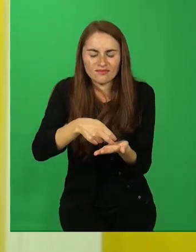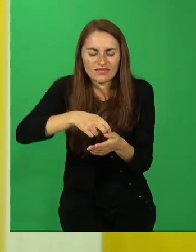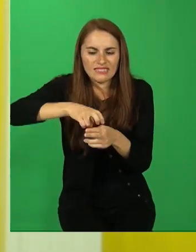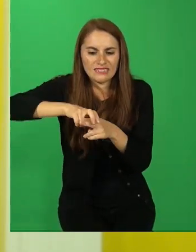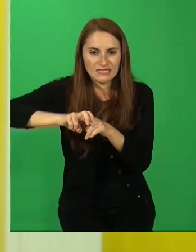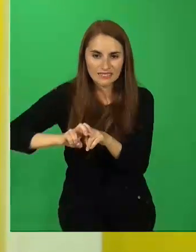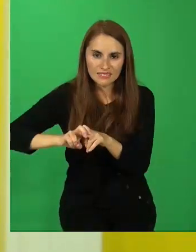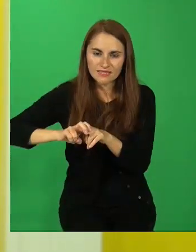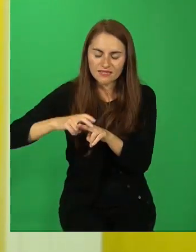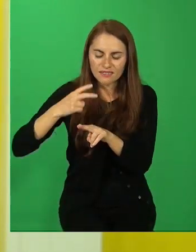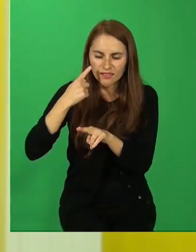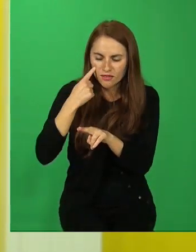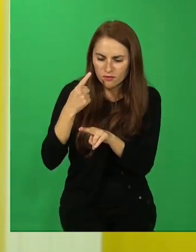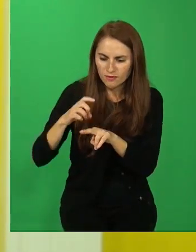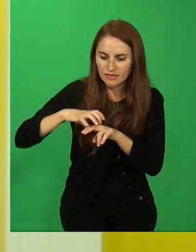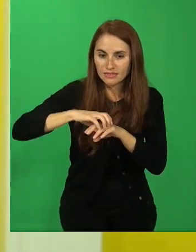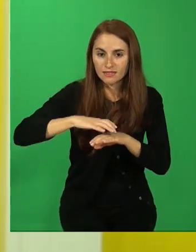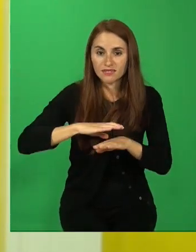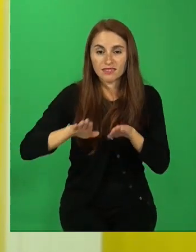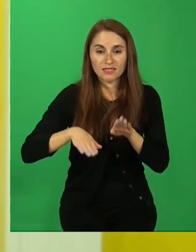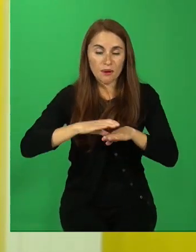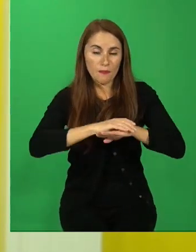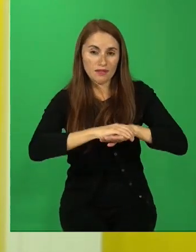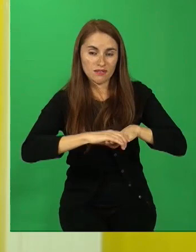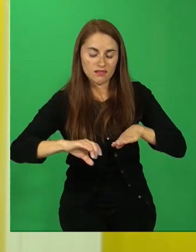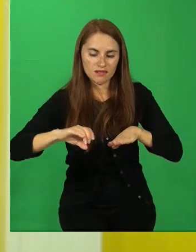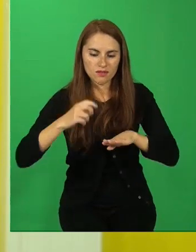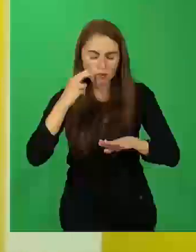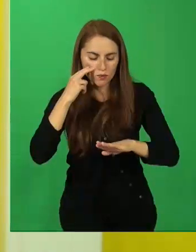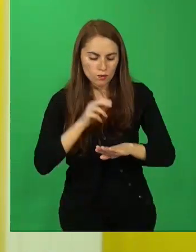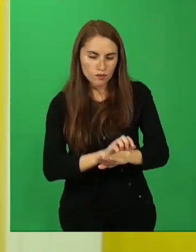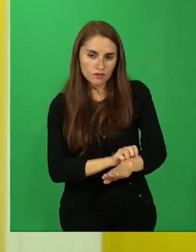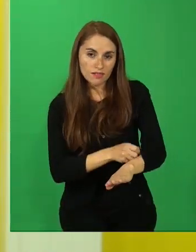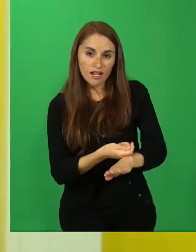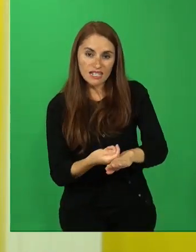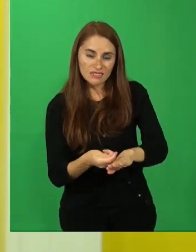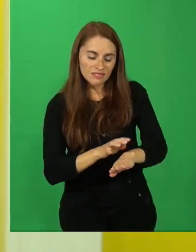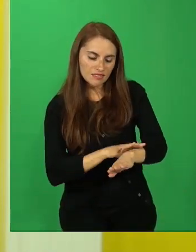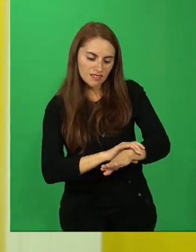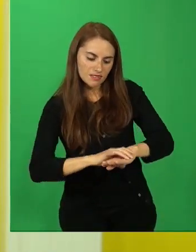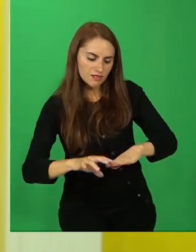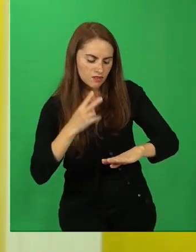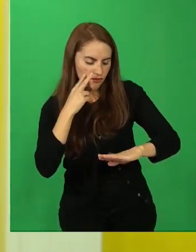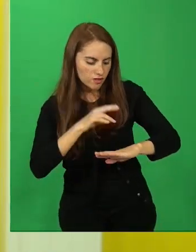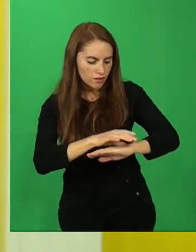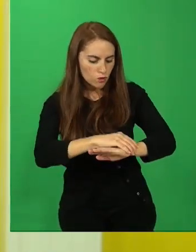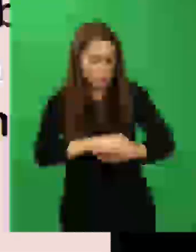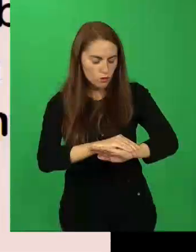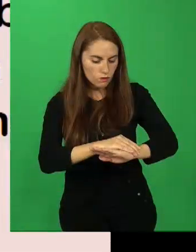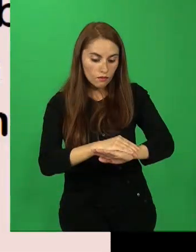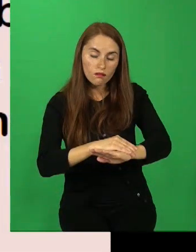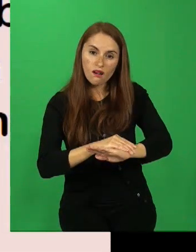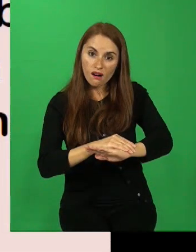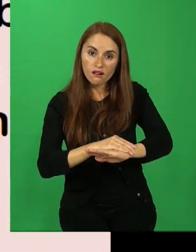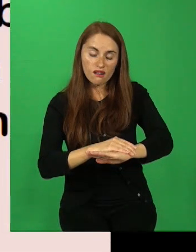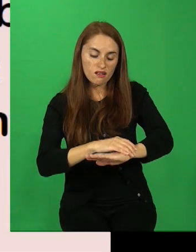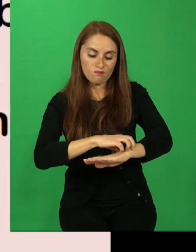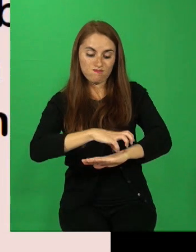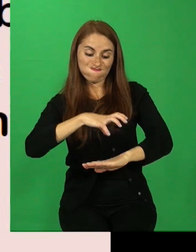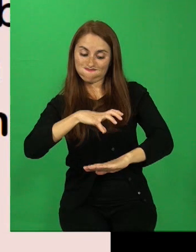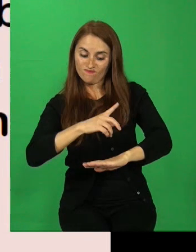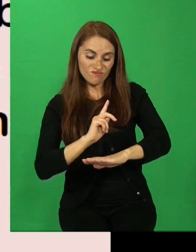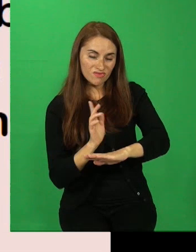sentado en el césped, se quitó la zapatilla y el calcetín. Comprobó que el tobillo no estaba